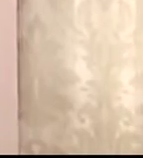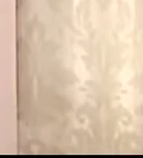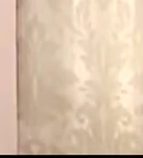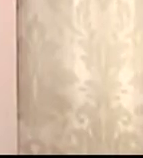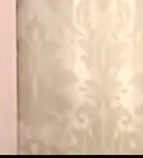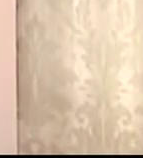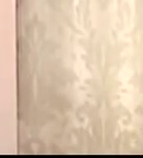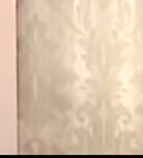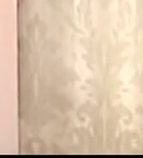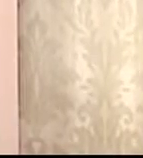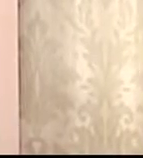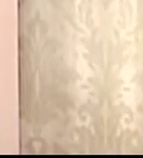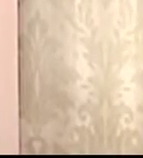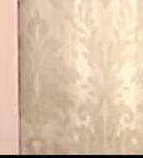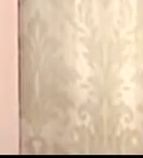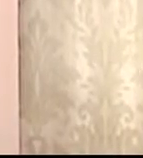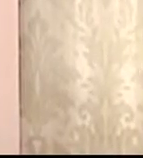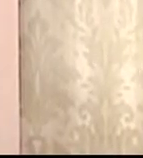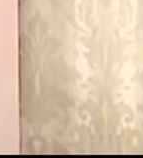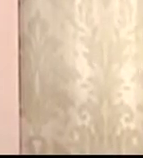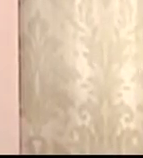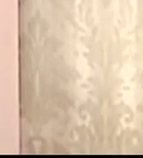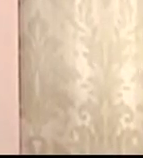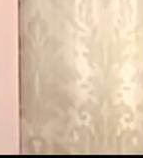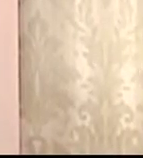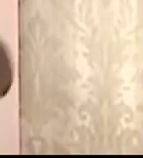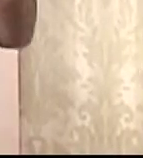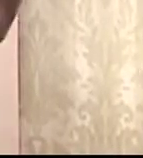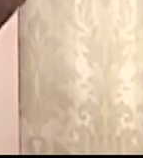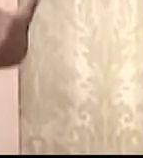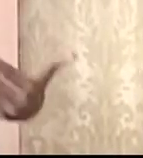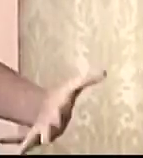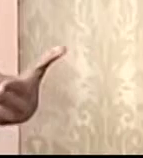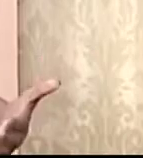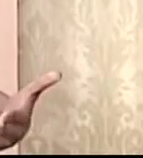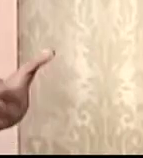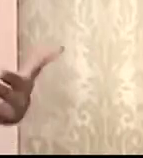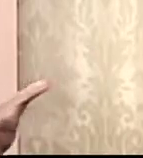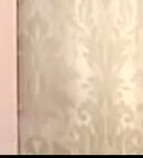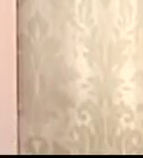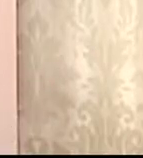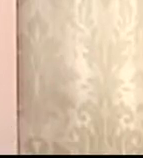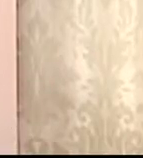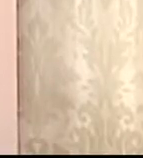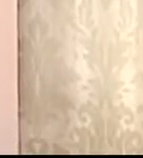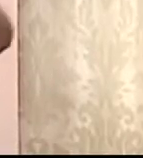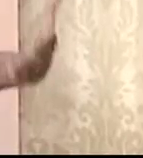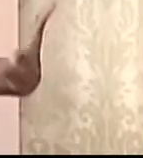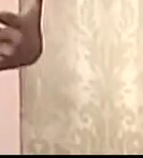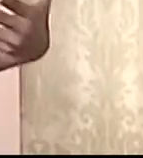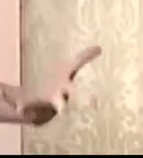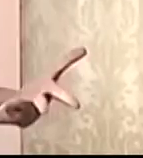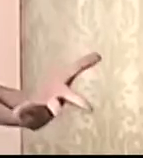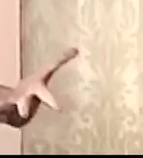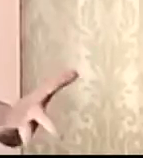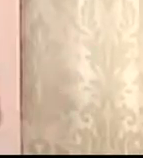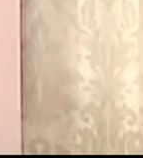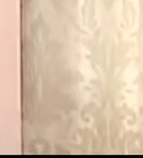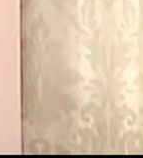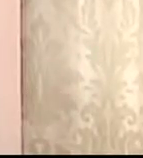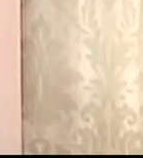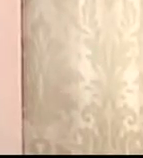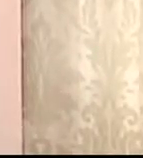en el b normalmente el cáncer en el colon con software de filtrado